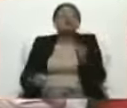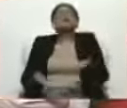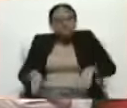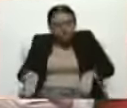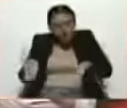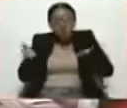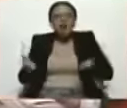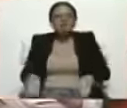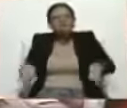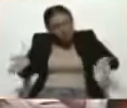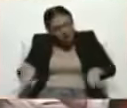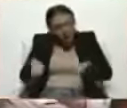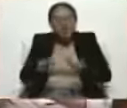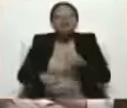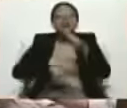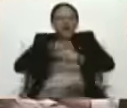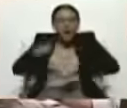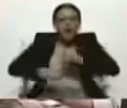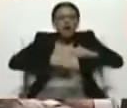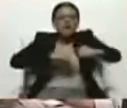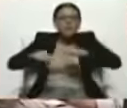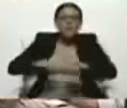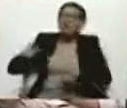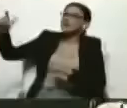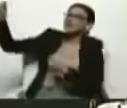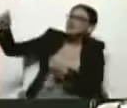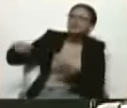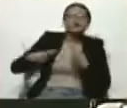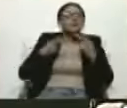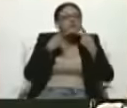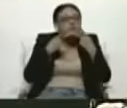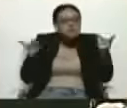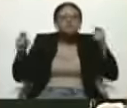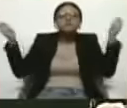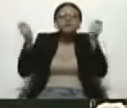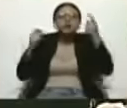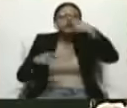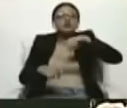Tenemos que ser expertos en decir las cosas que hacemos.